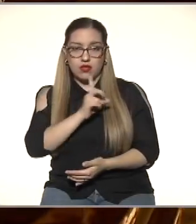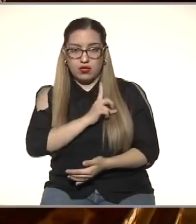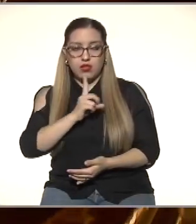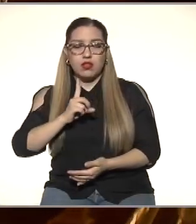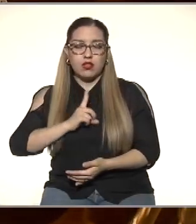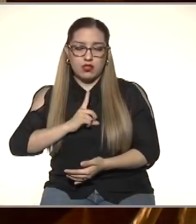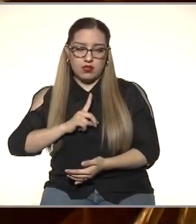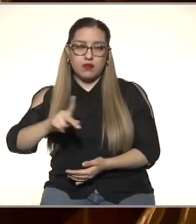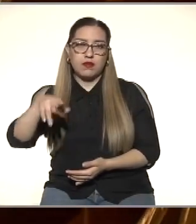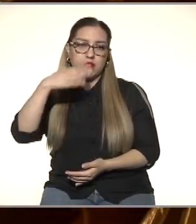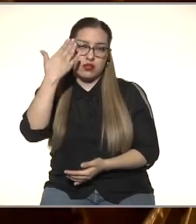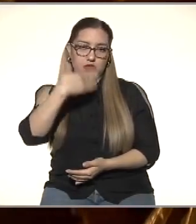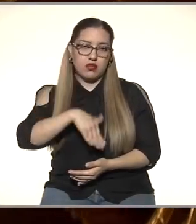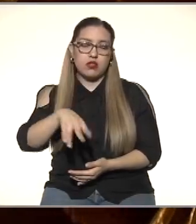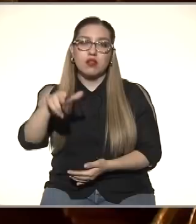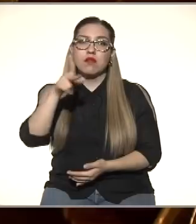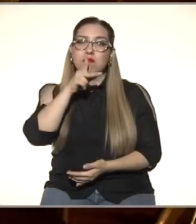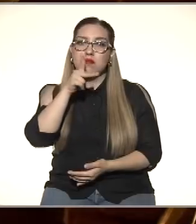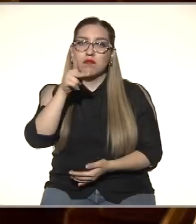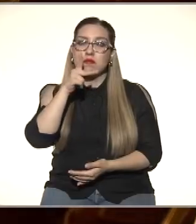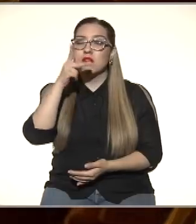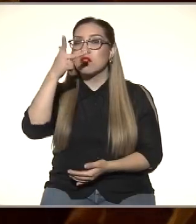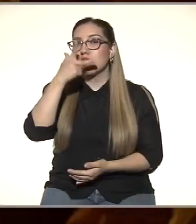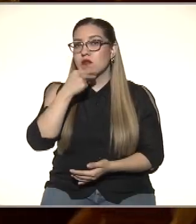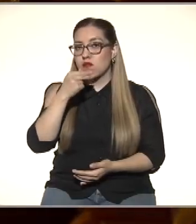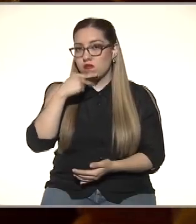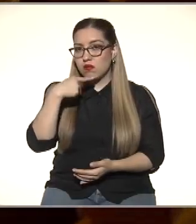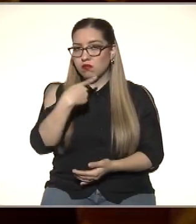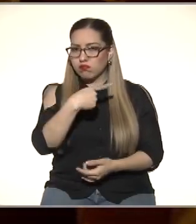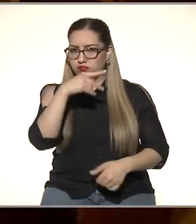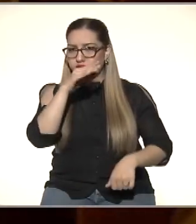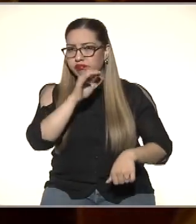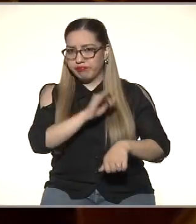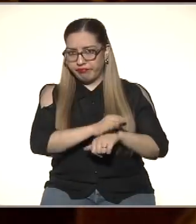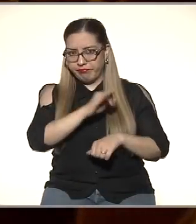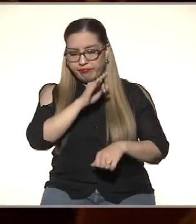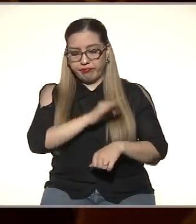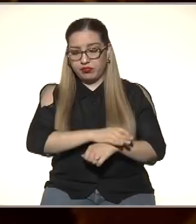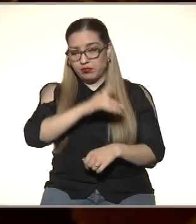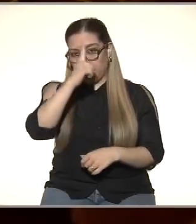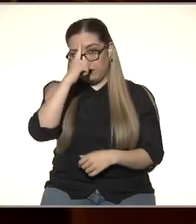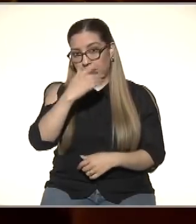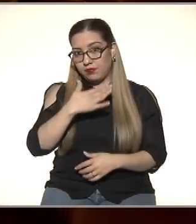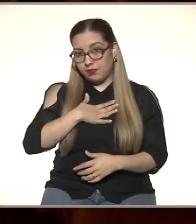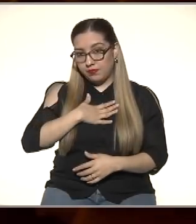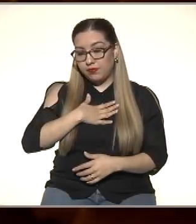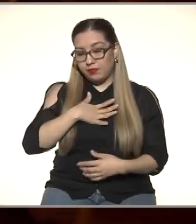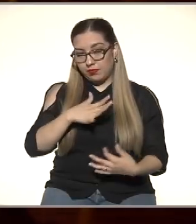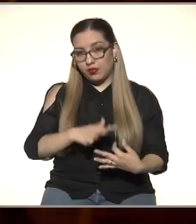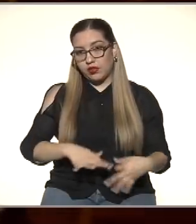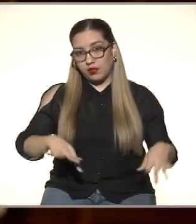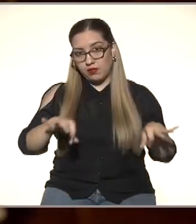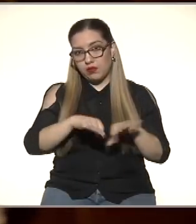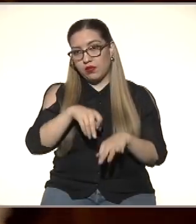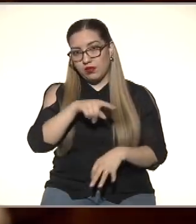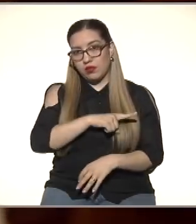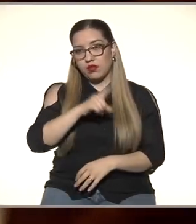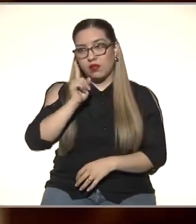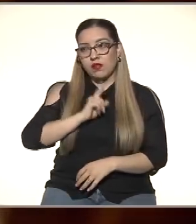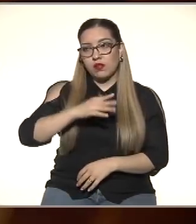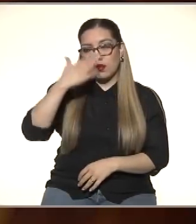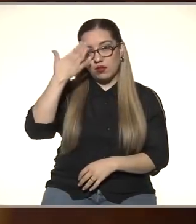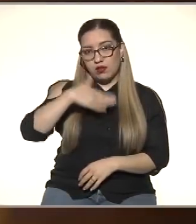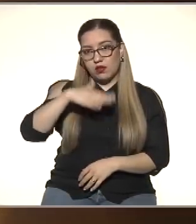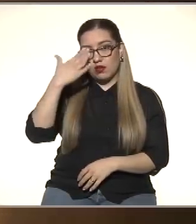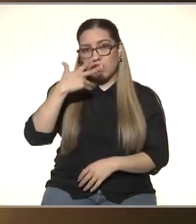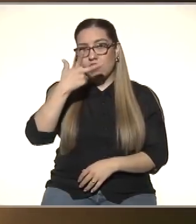que soy la primera imagen de un hombre. Entonces, para mí es muy importante que ella tenga entendido que los hombres